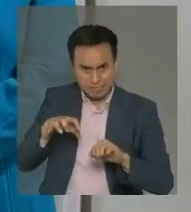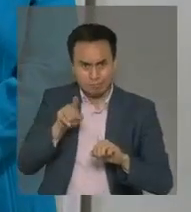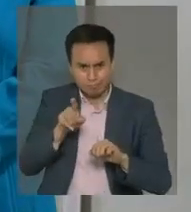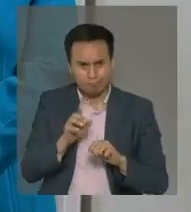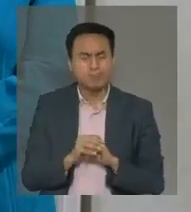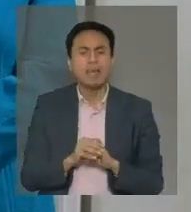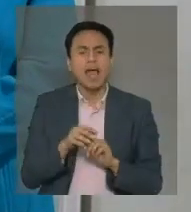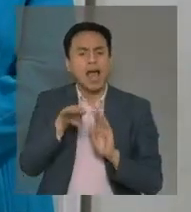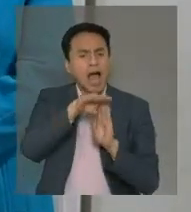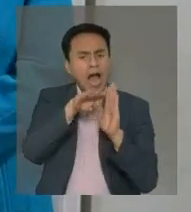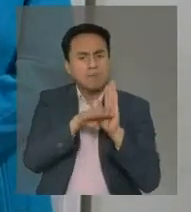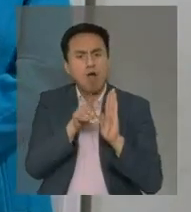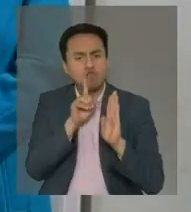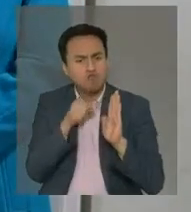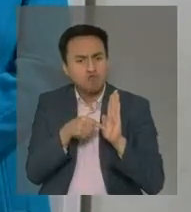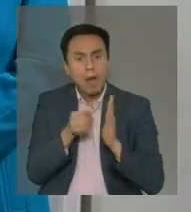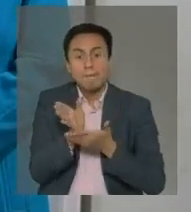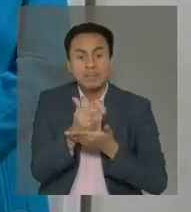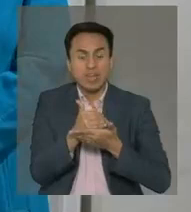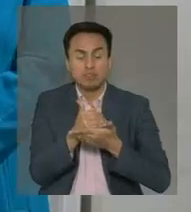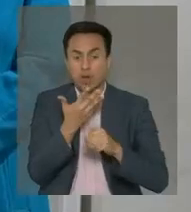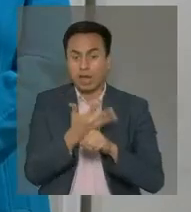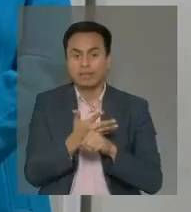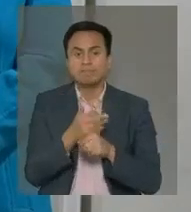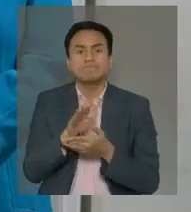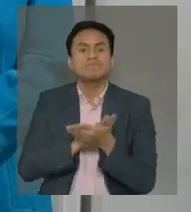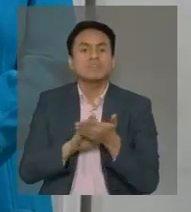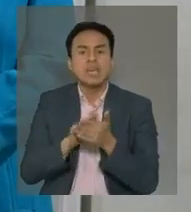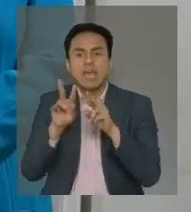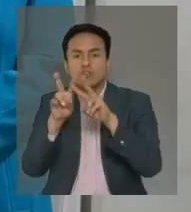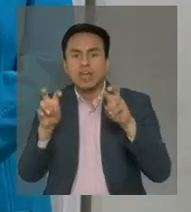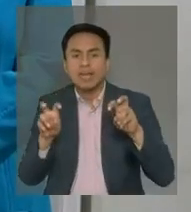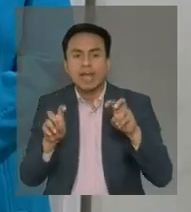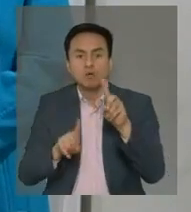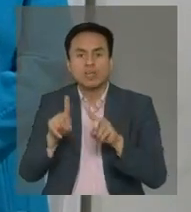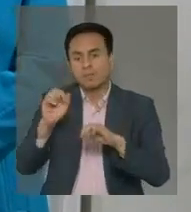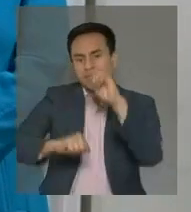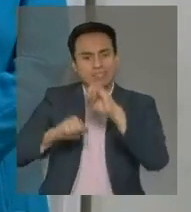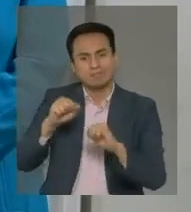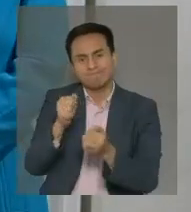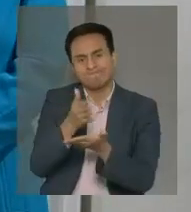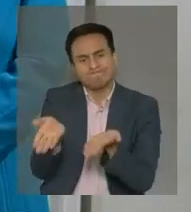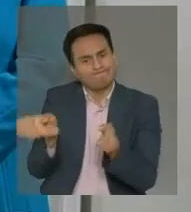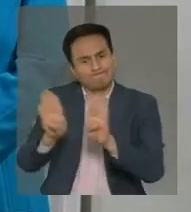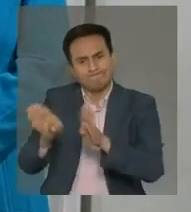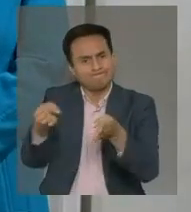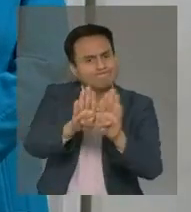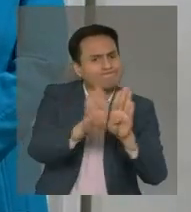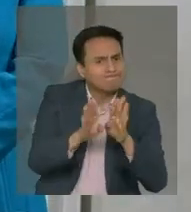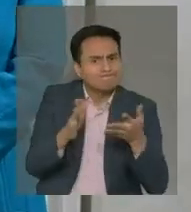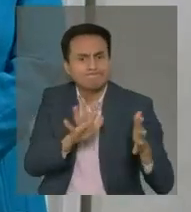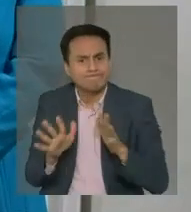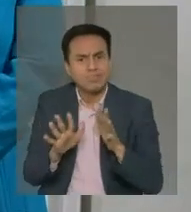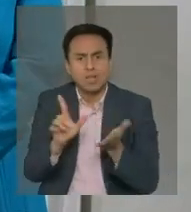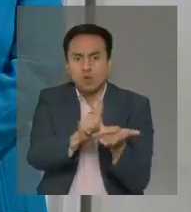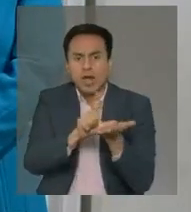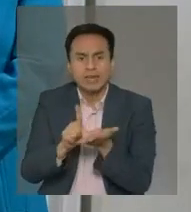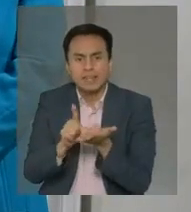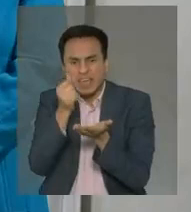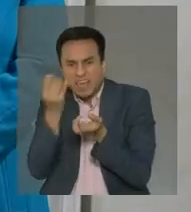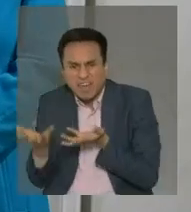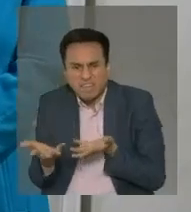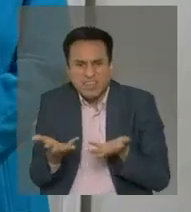hay medidas o hay alguna planificación que implique también estudiar la salida de estas empresas o el cierre estas empresas de la zona perfectamente para